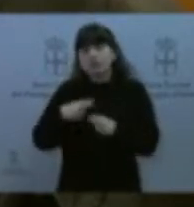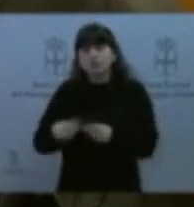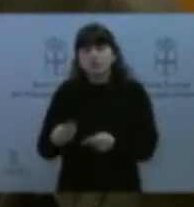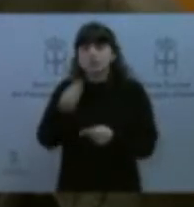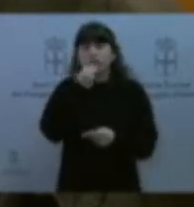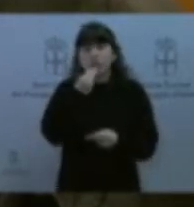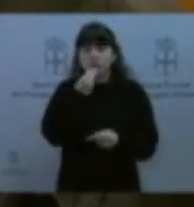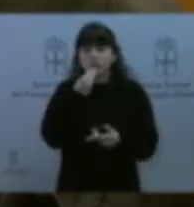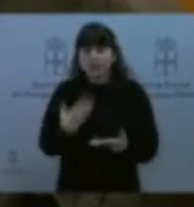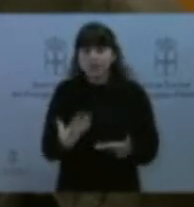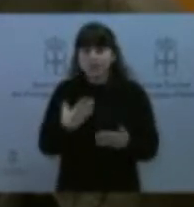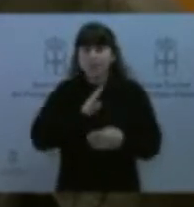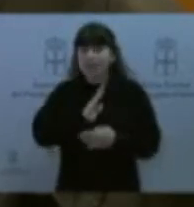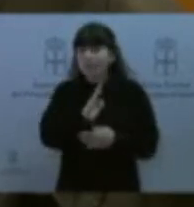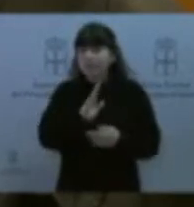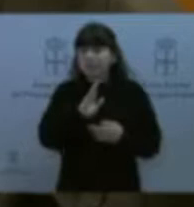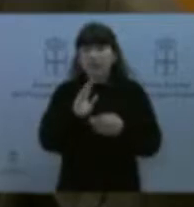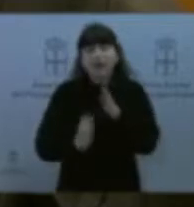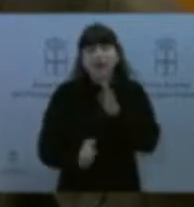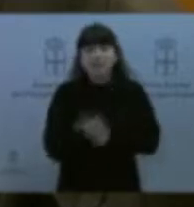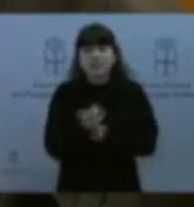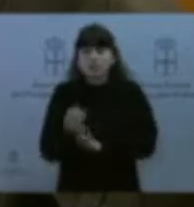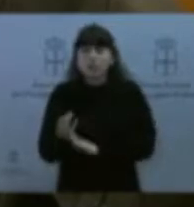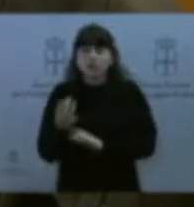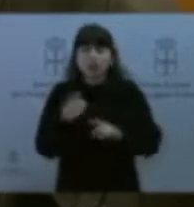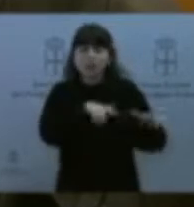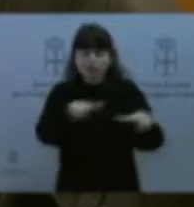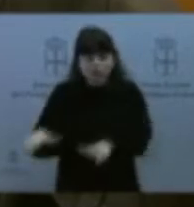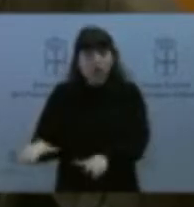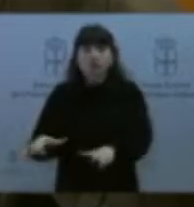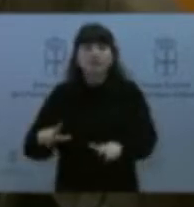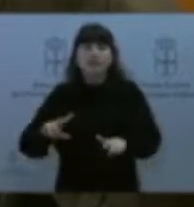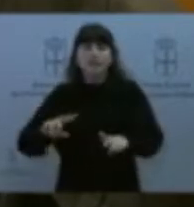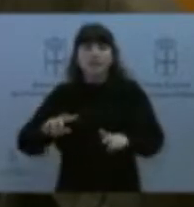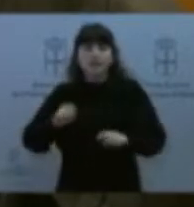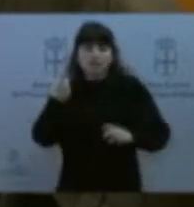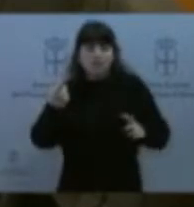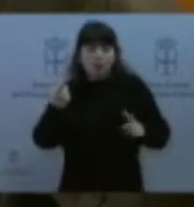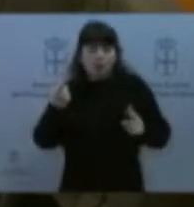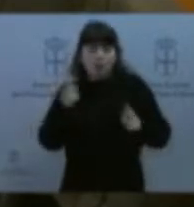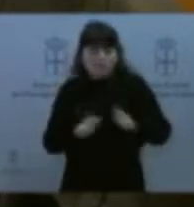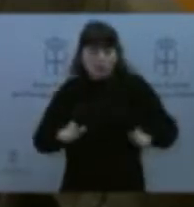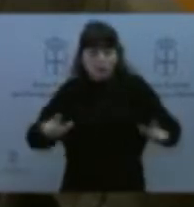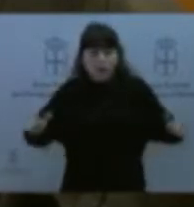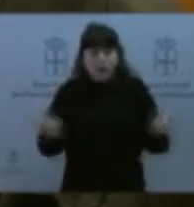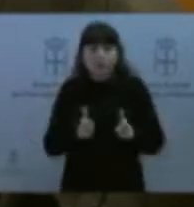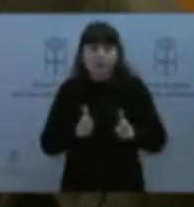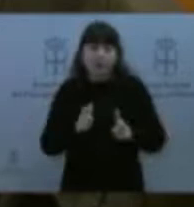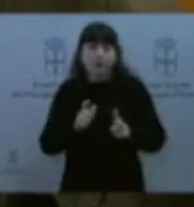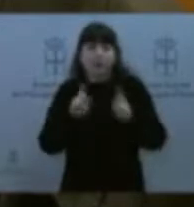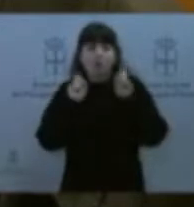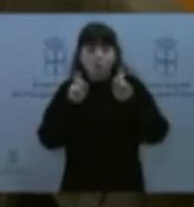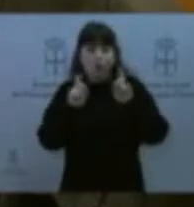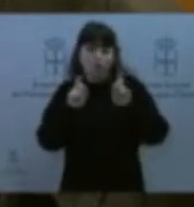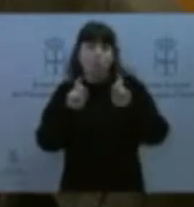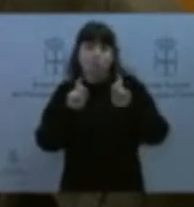explotaciones y a donde primero se recorta en personal de educación, ¿no? Y donde primero piechan aulas o